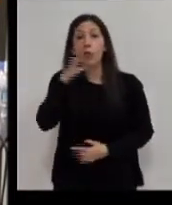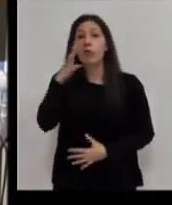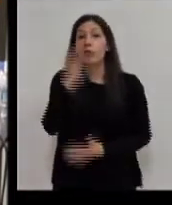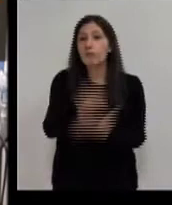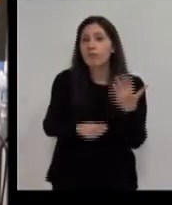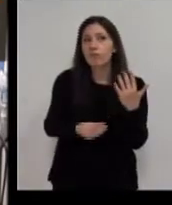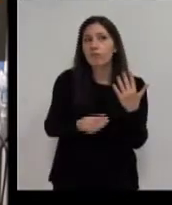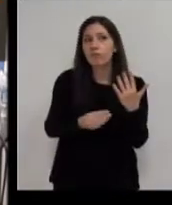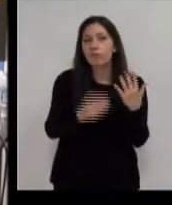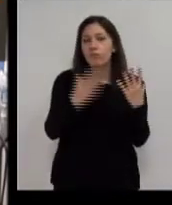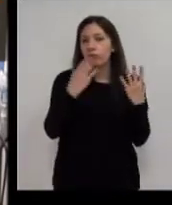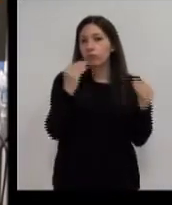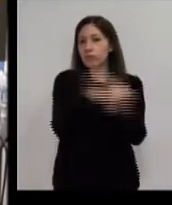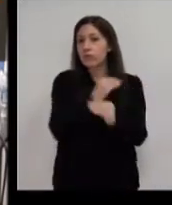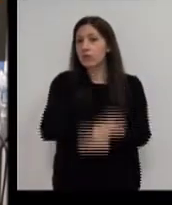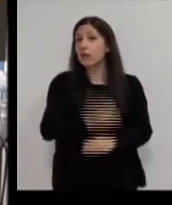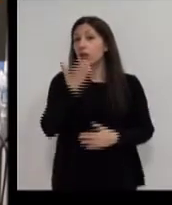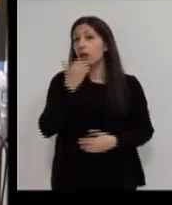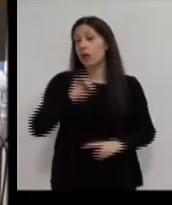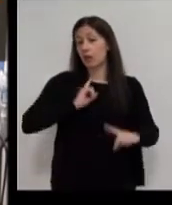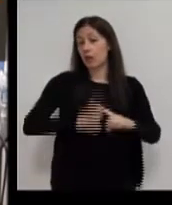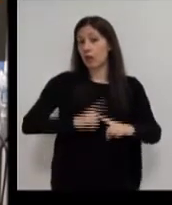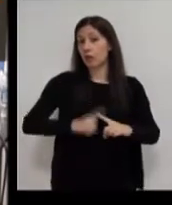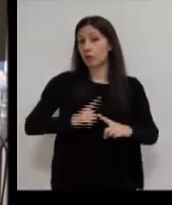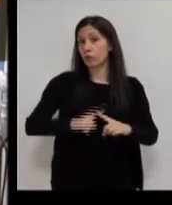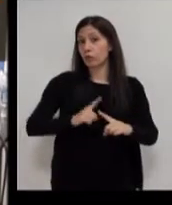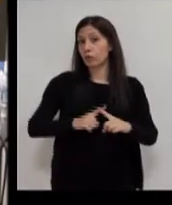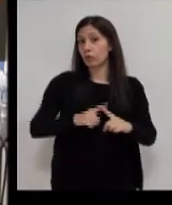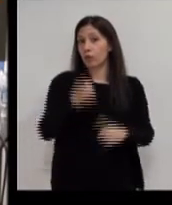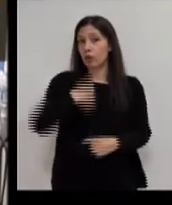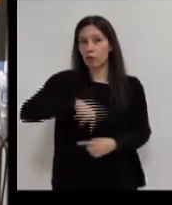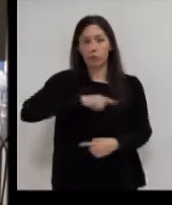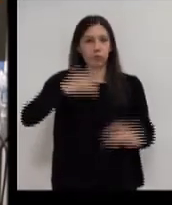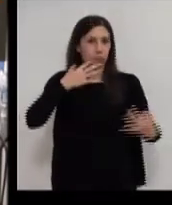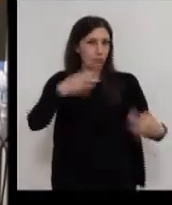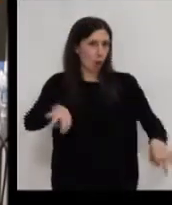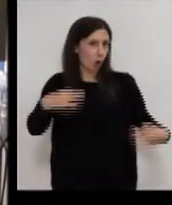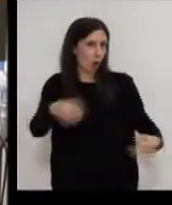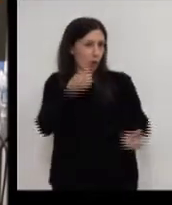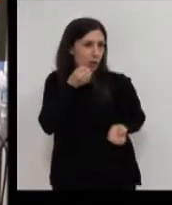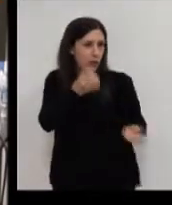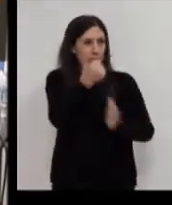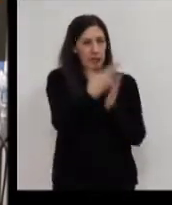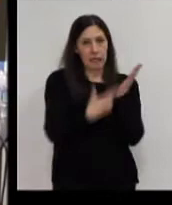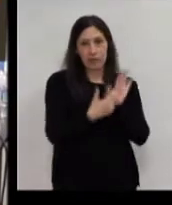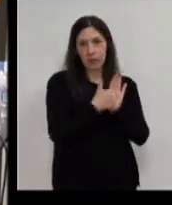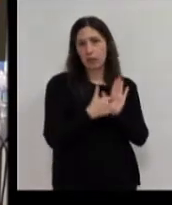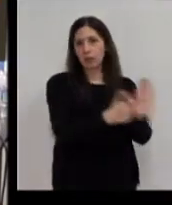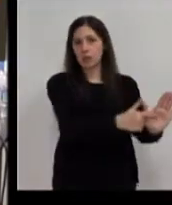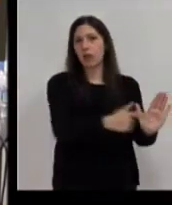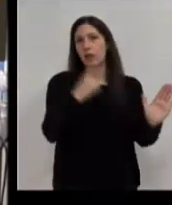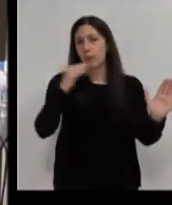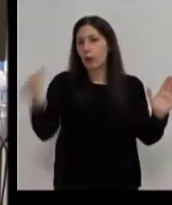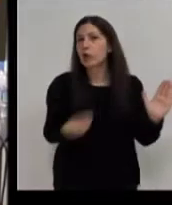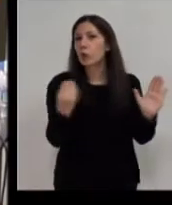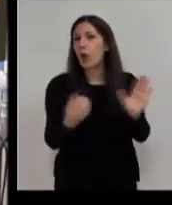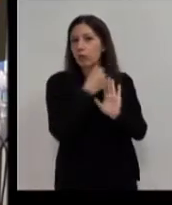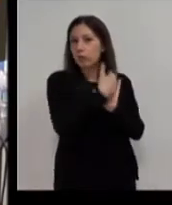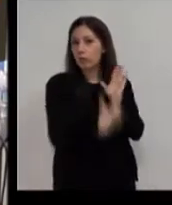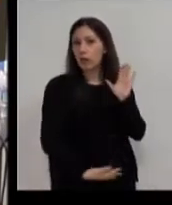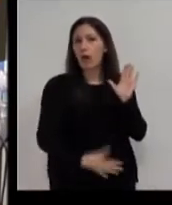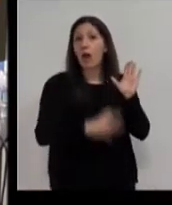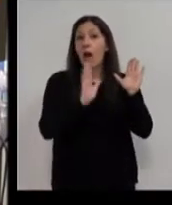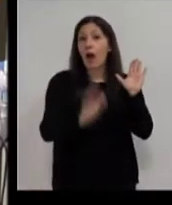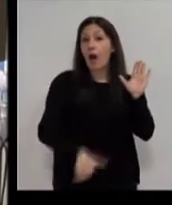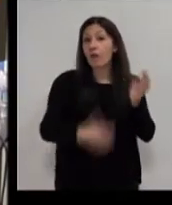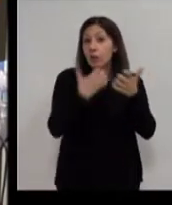sus necesidades. Pero por un error de comprensión, pues por ejemplo en la Xunta cogieron y nosotros informalmente les pasamos un listado catalogando cuáles